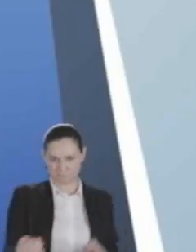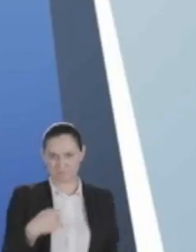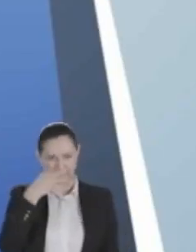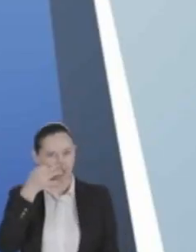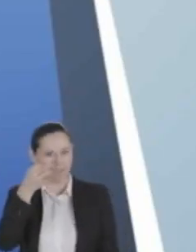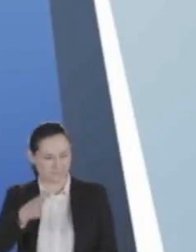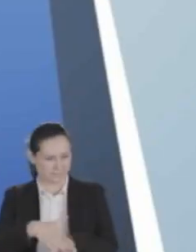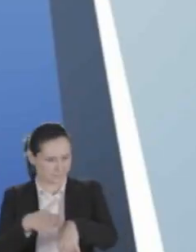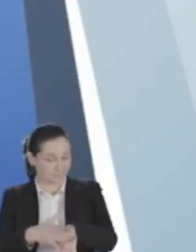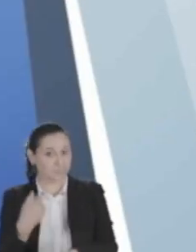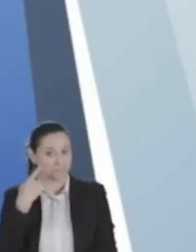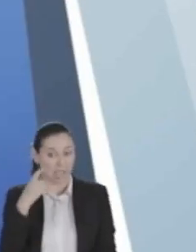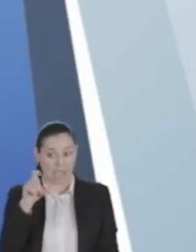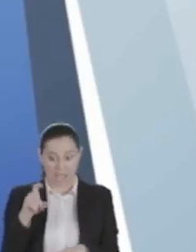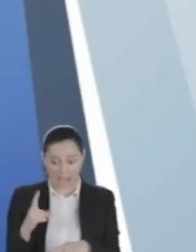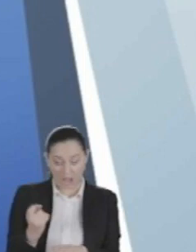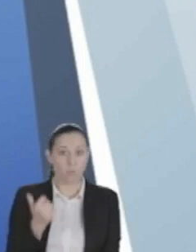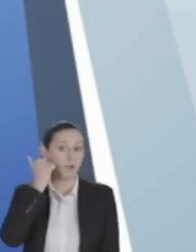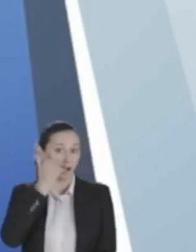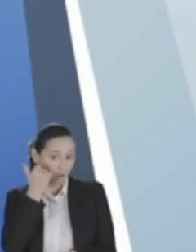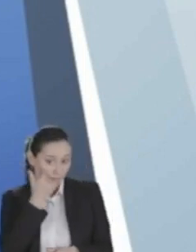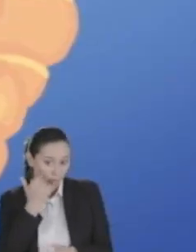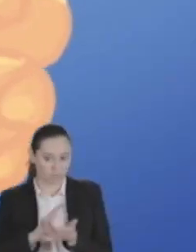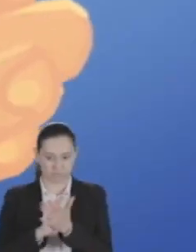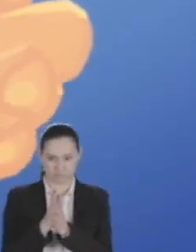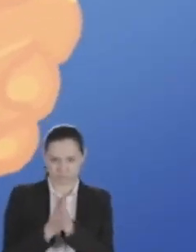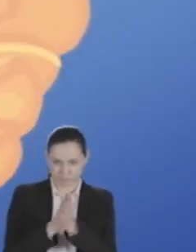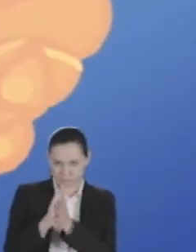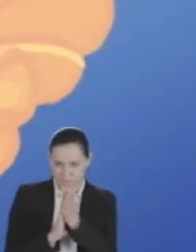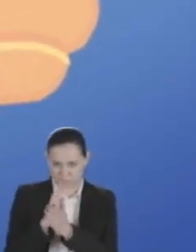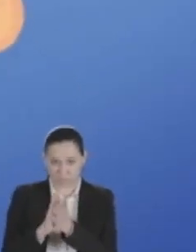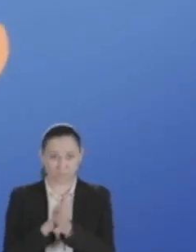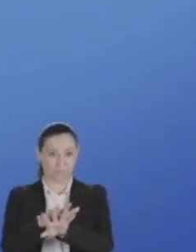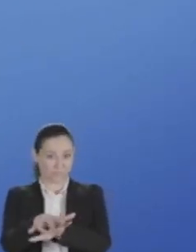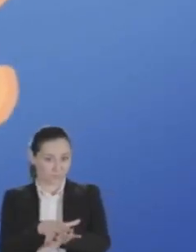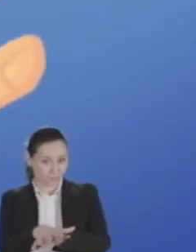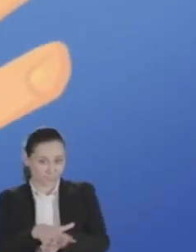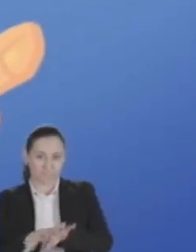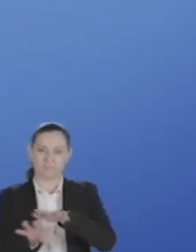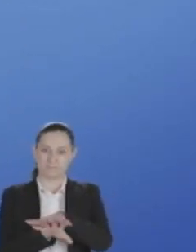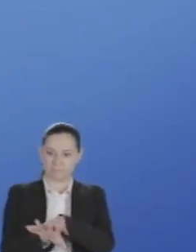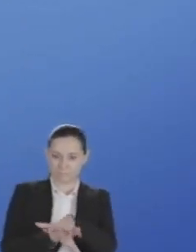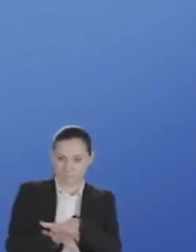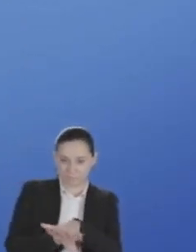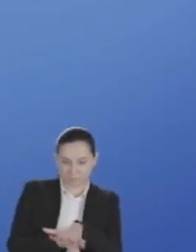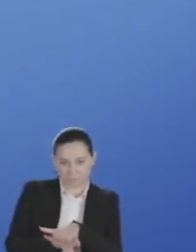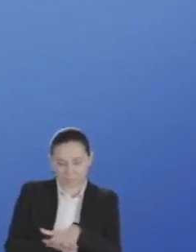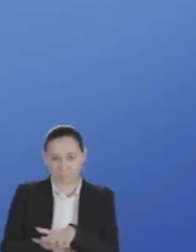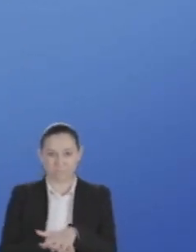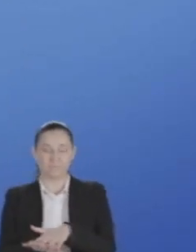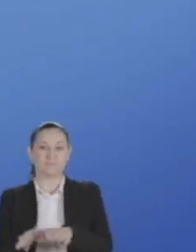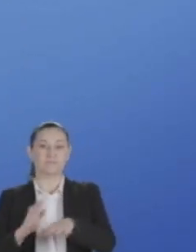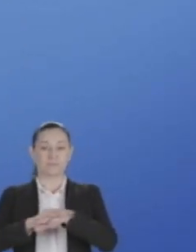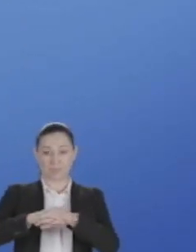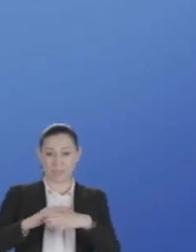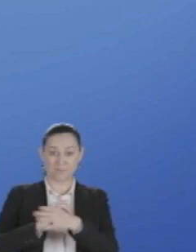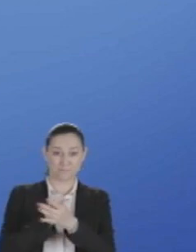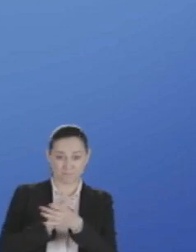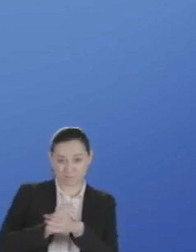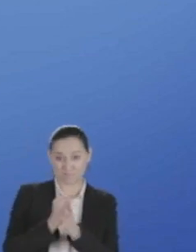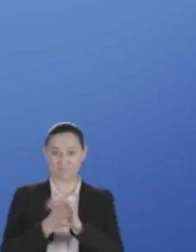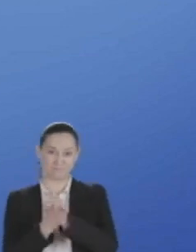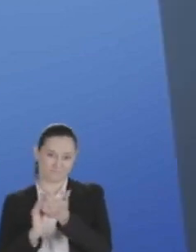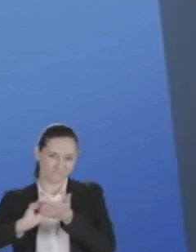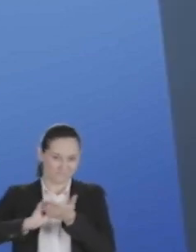hacerlo. Moja tus manos, aplica suficiente jabón, frota las palmas y luego los dorsos, talla los dedos entrelazados, pulgares